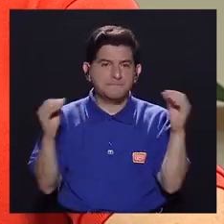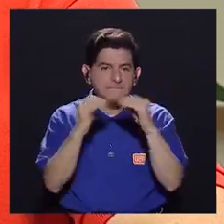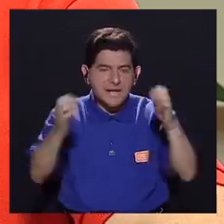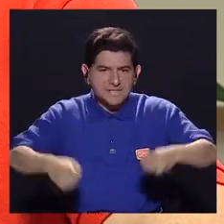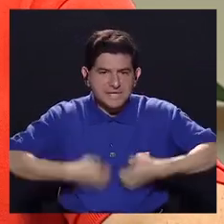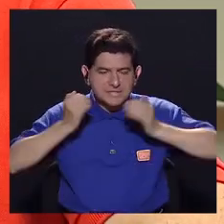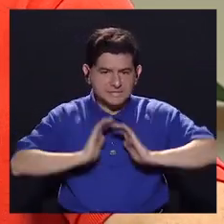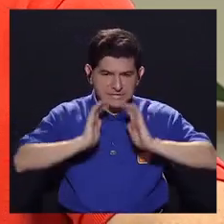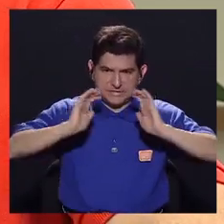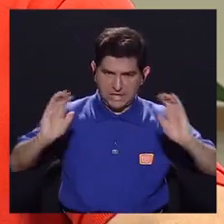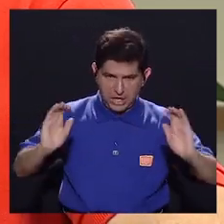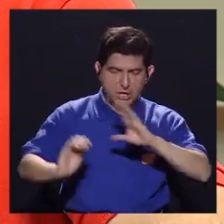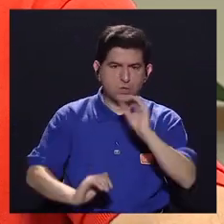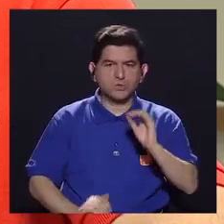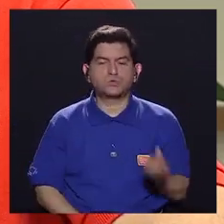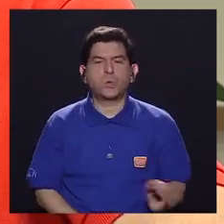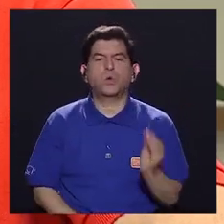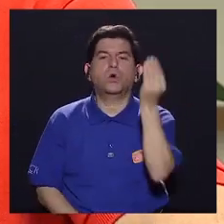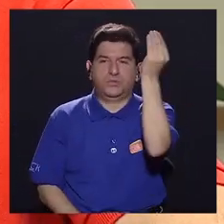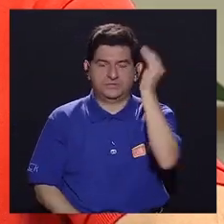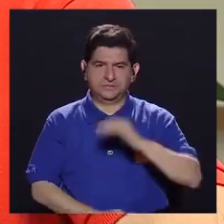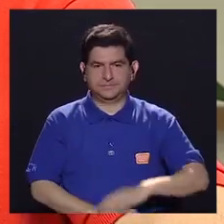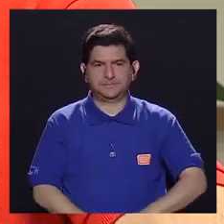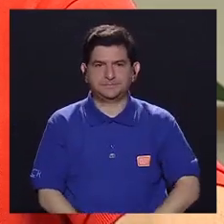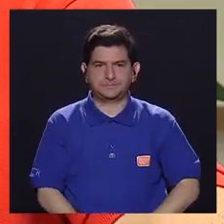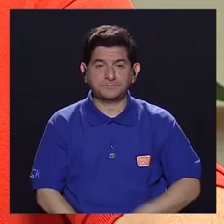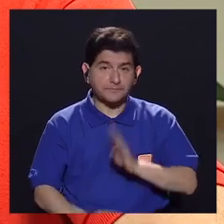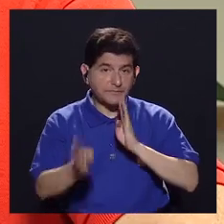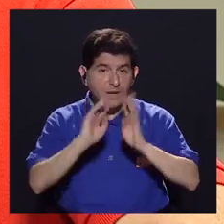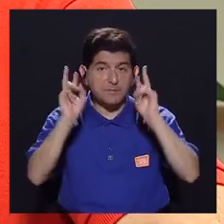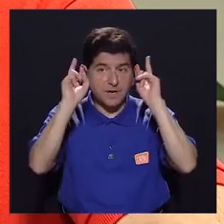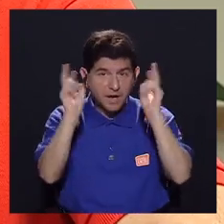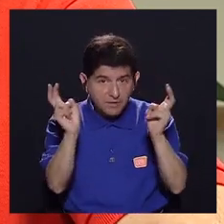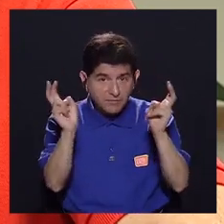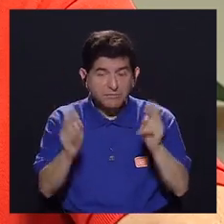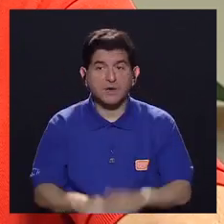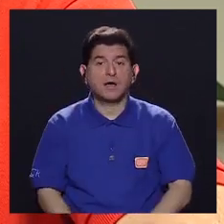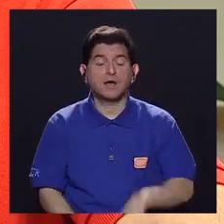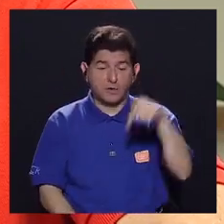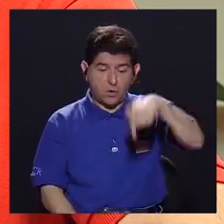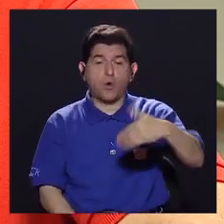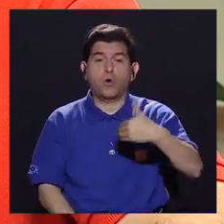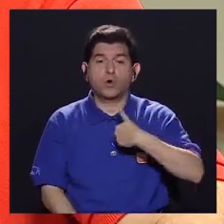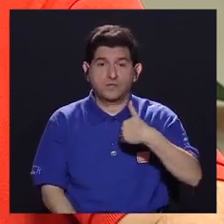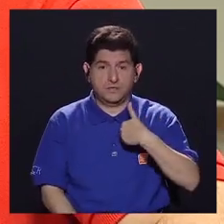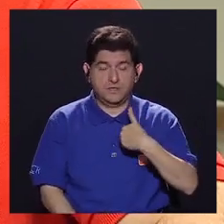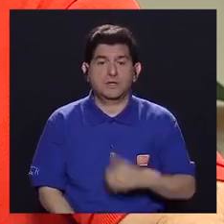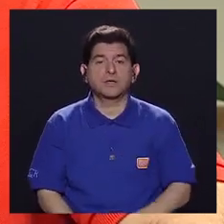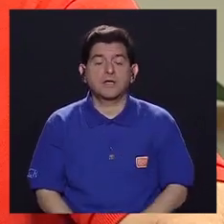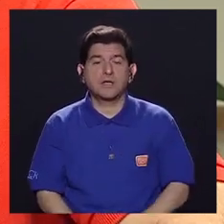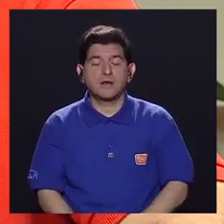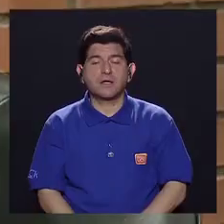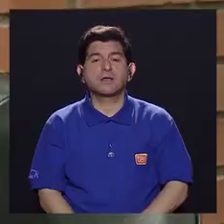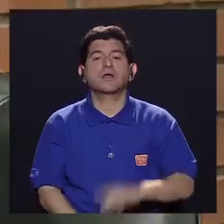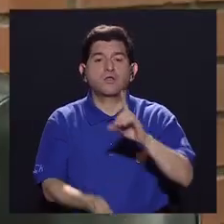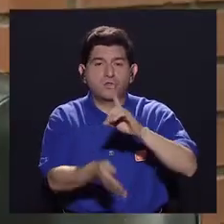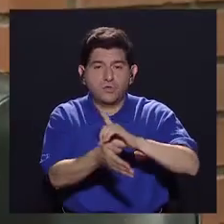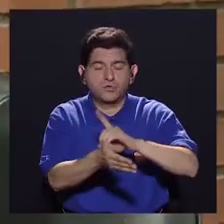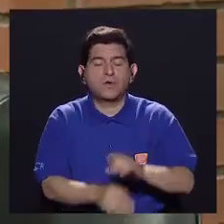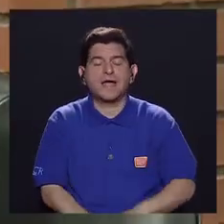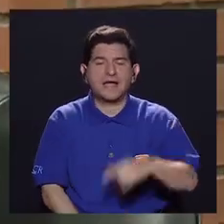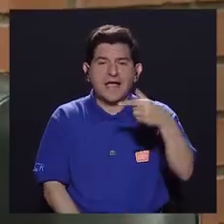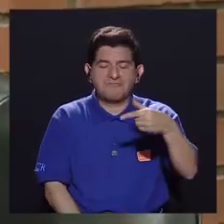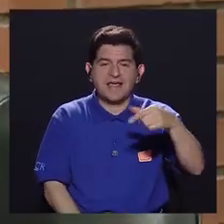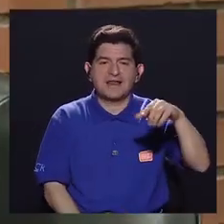máximo si existen niños o adolescentes. Para hablar del tema vamos a contar el día de hoy con la presencia de la doctora